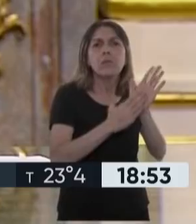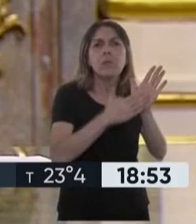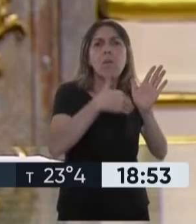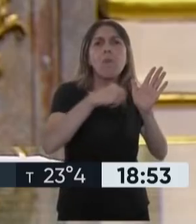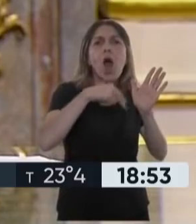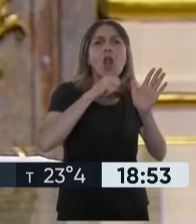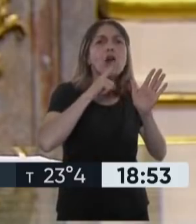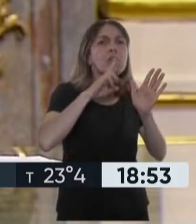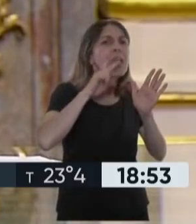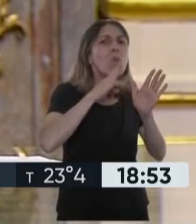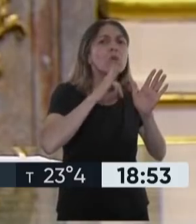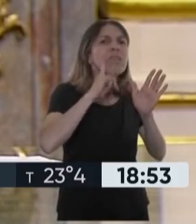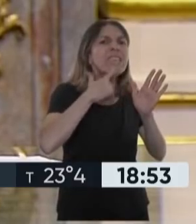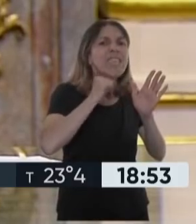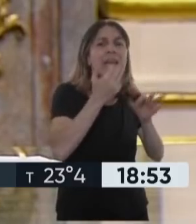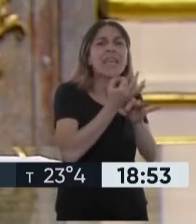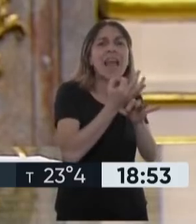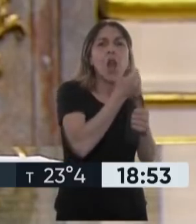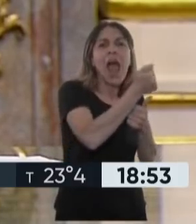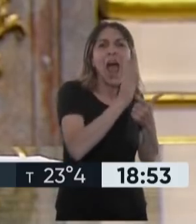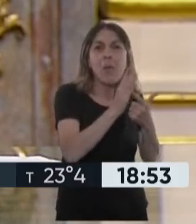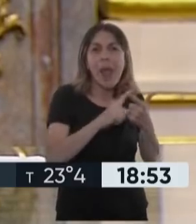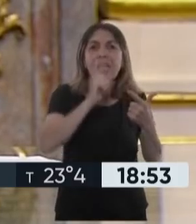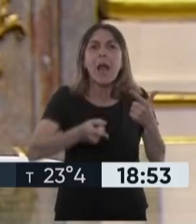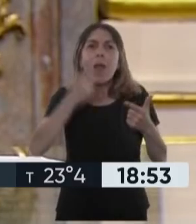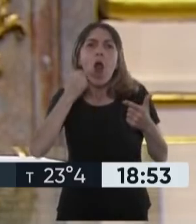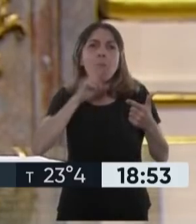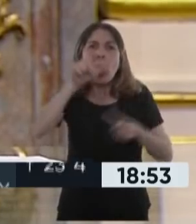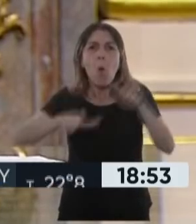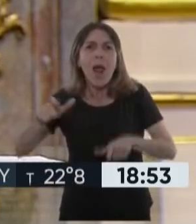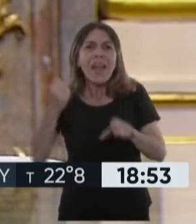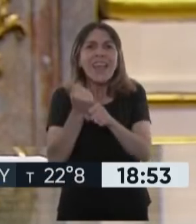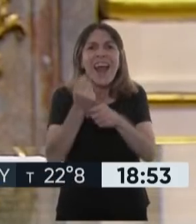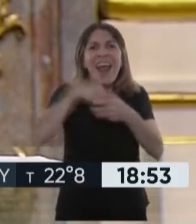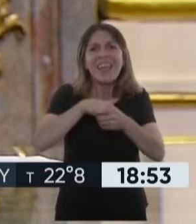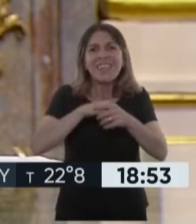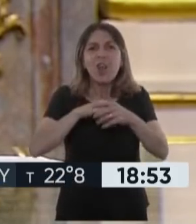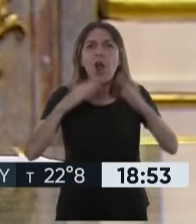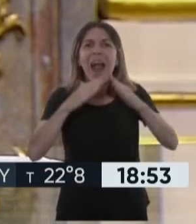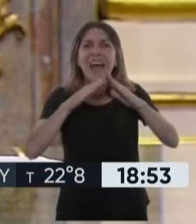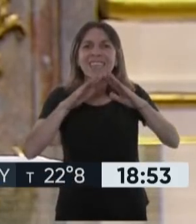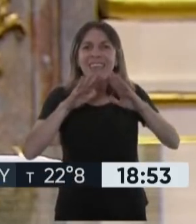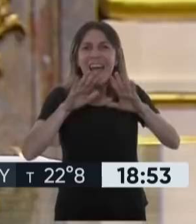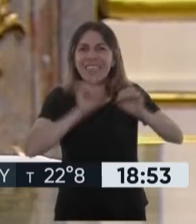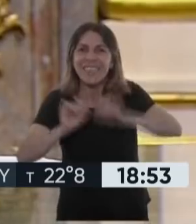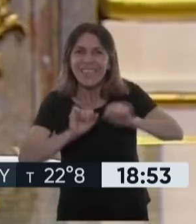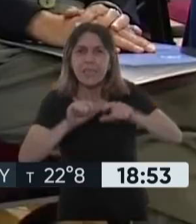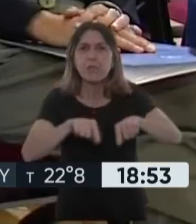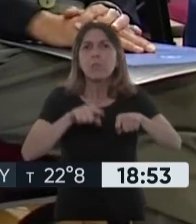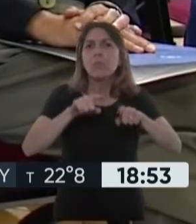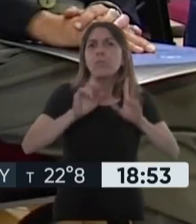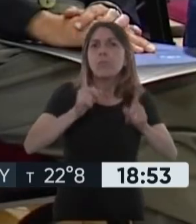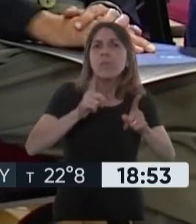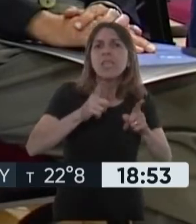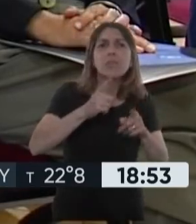los monotributistas categorías A y B y a las trabajadoras y trabajadores de casas particulares para la población entre